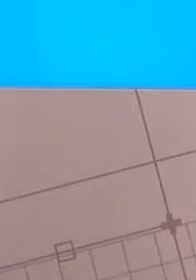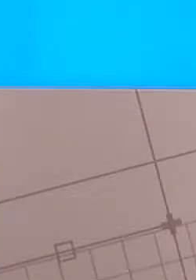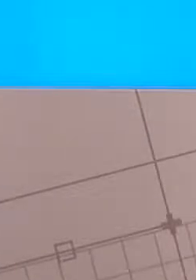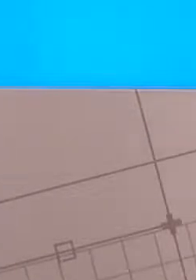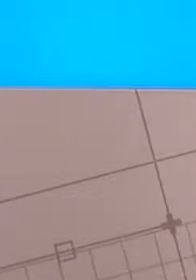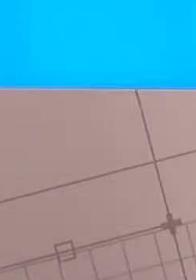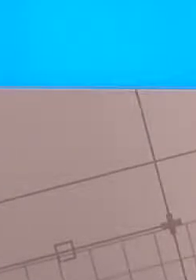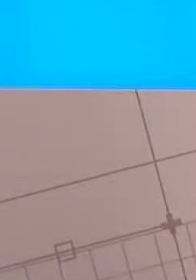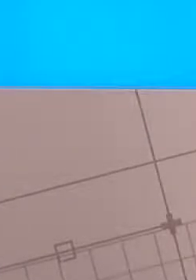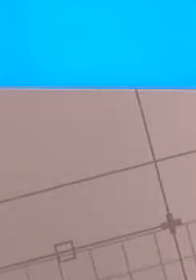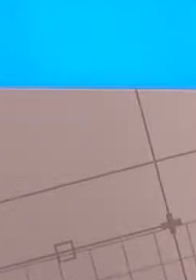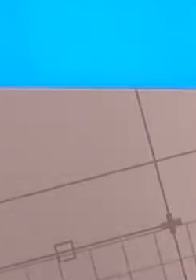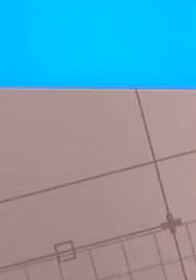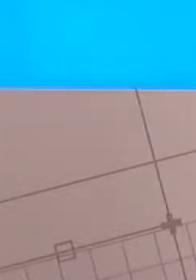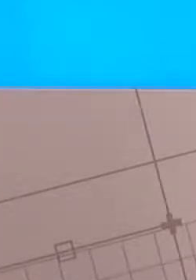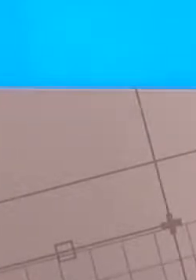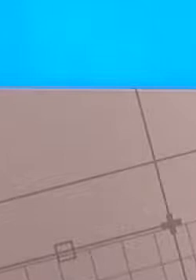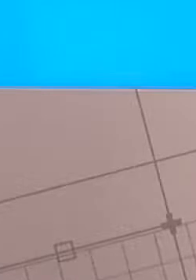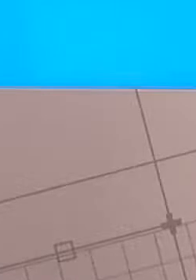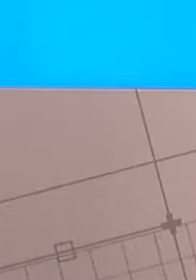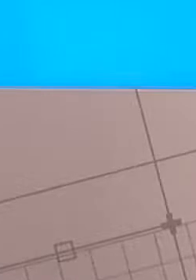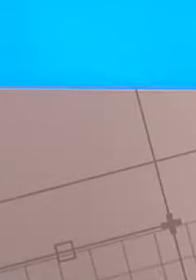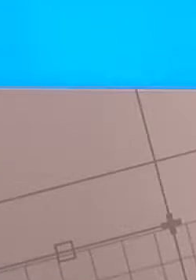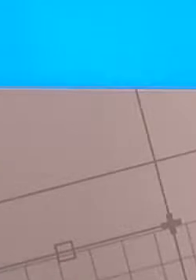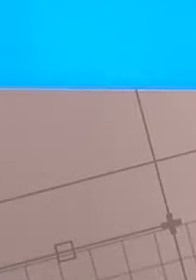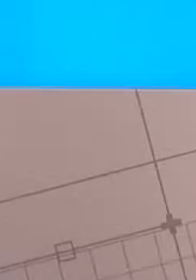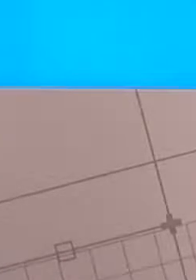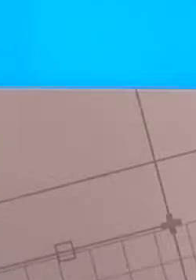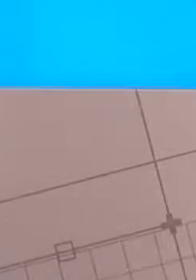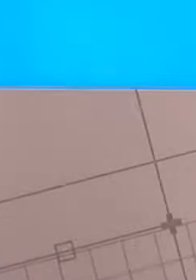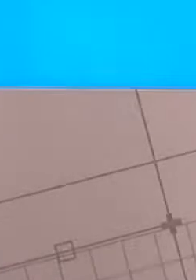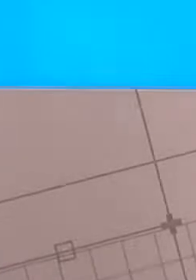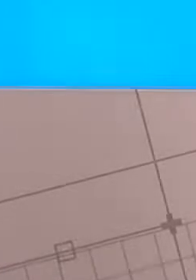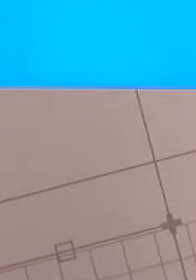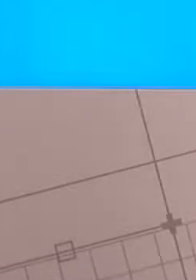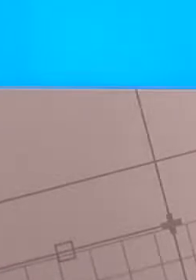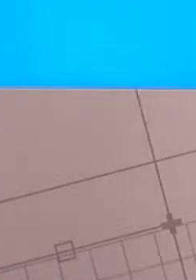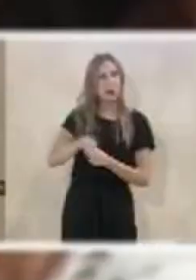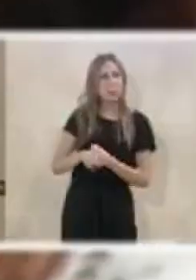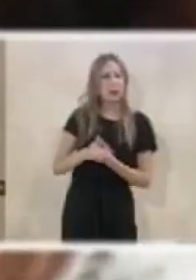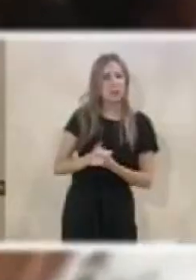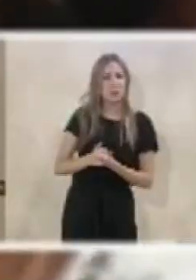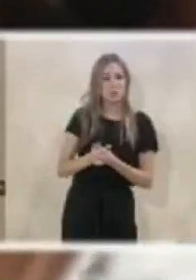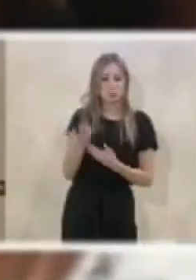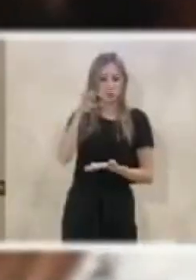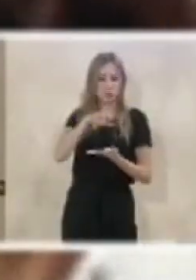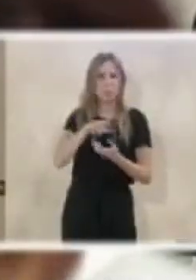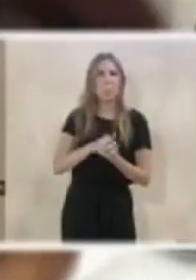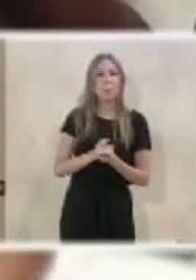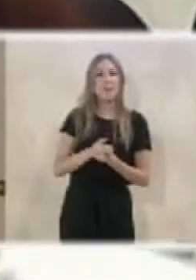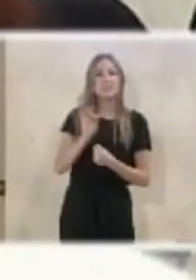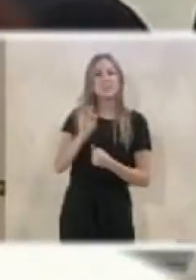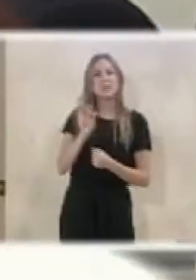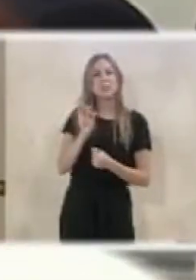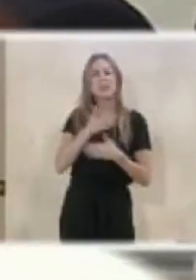del pabellón Distrito 6, que ahora, a partir de ahora, pasará a llamarse Pabellón Jairo Ruiz. Lo que sí